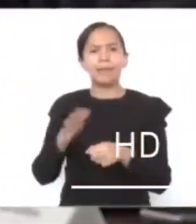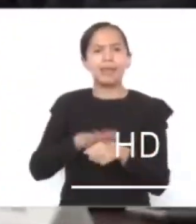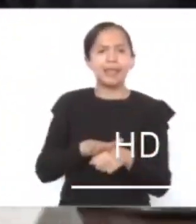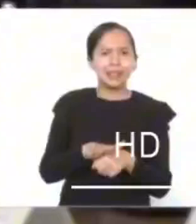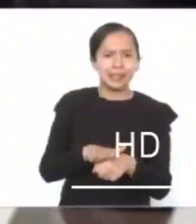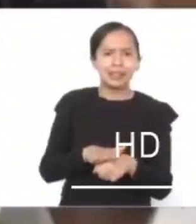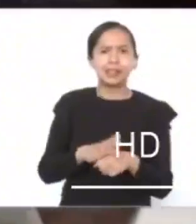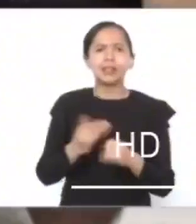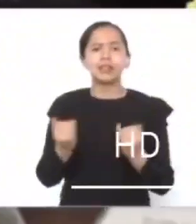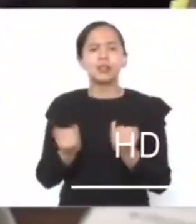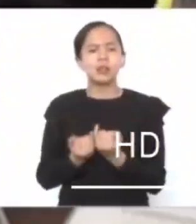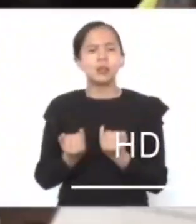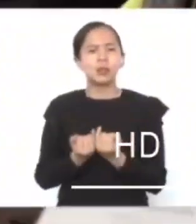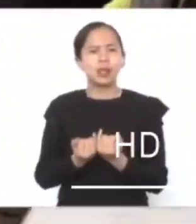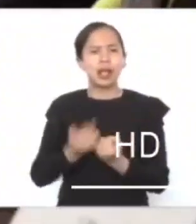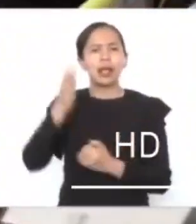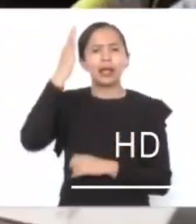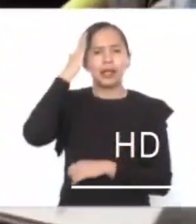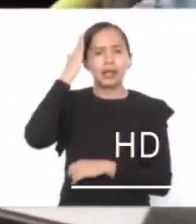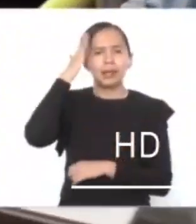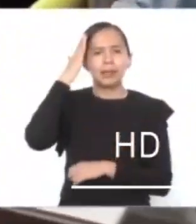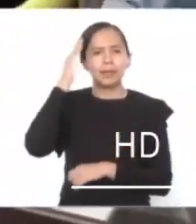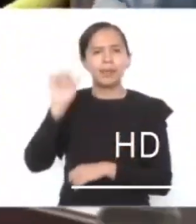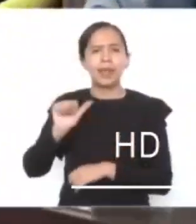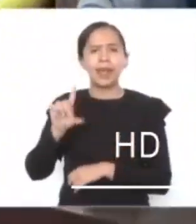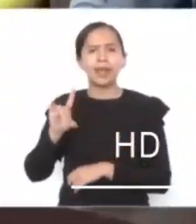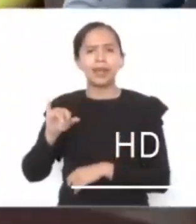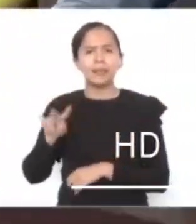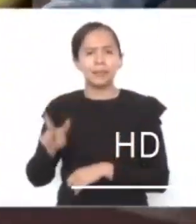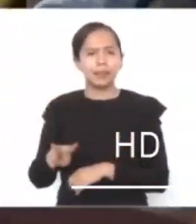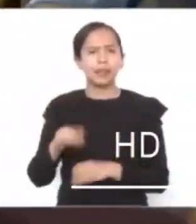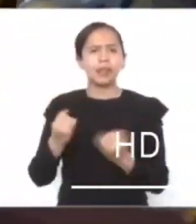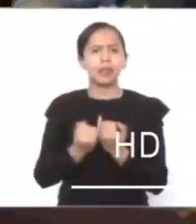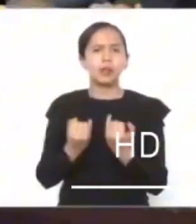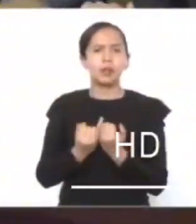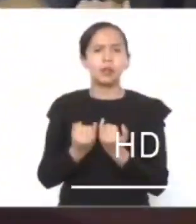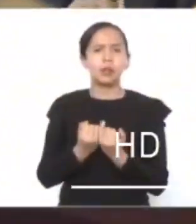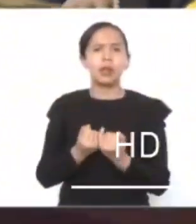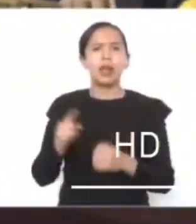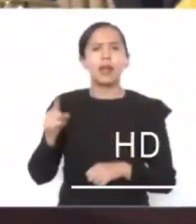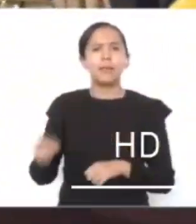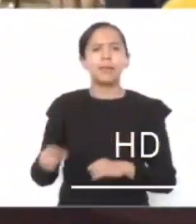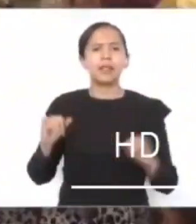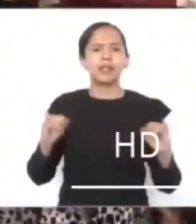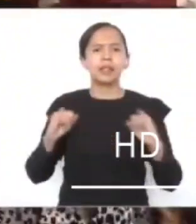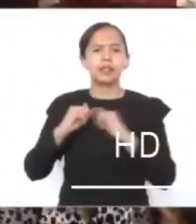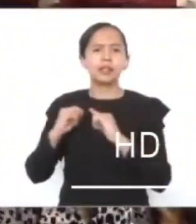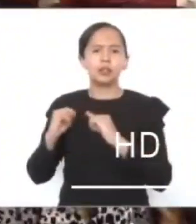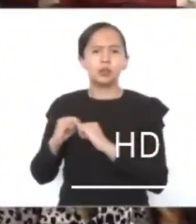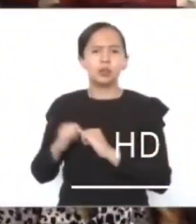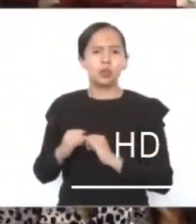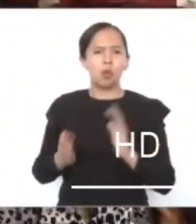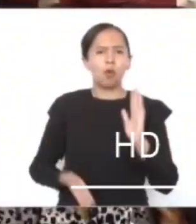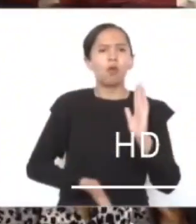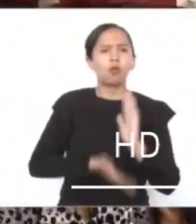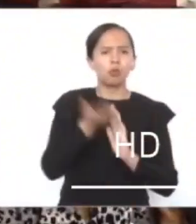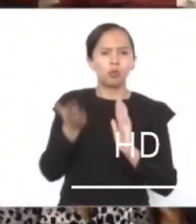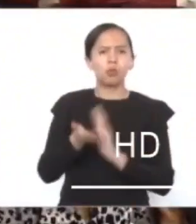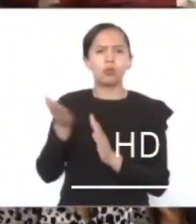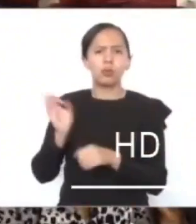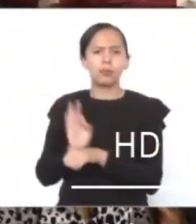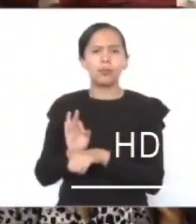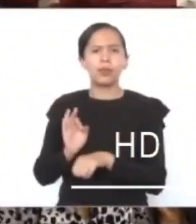Finanzas, los titulares de la ADIP, del Instituto de Seguridad para las Construcciones,